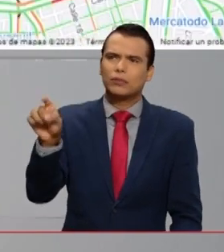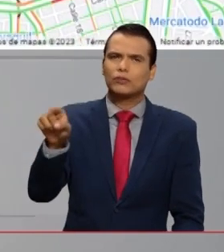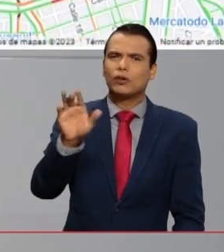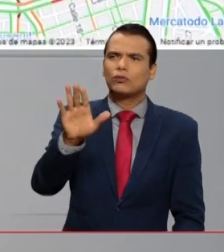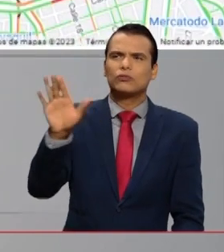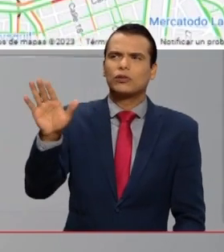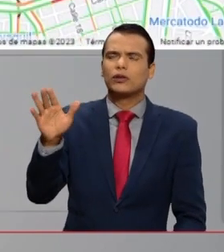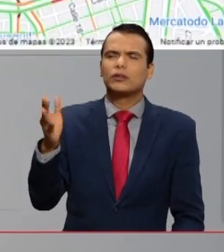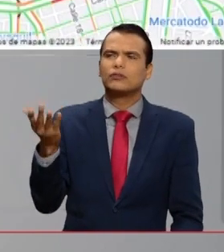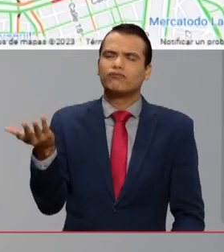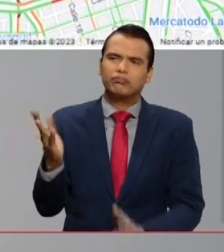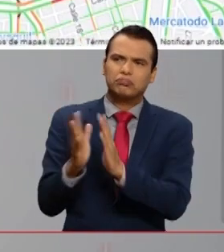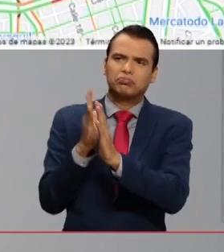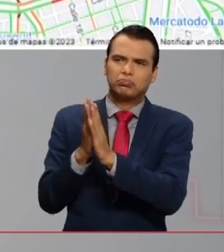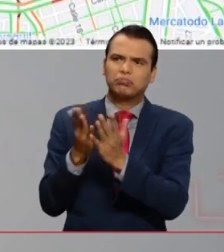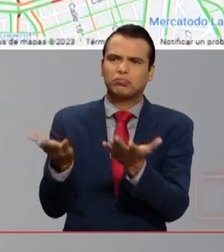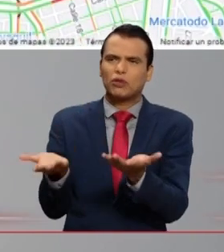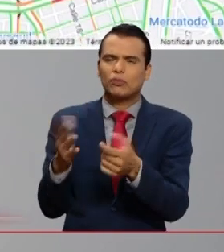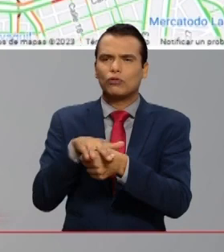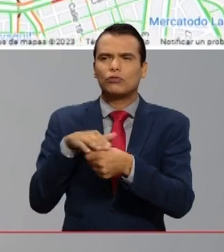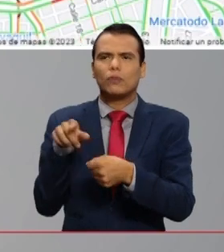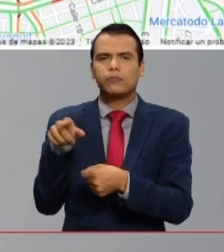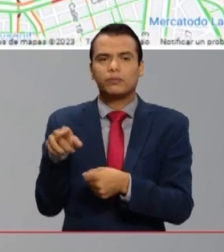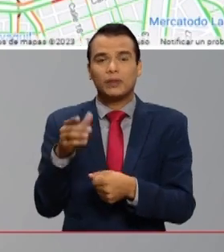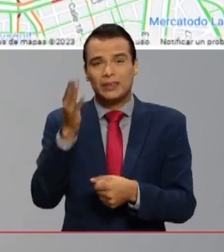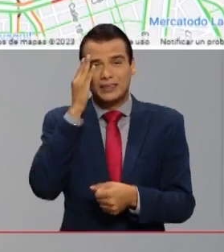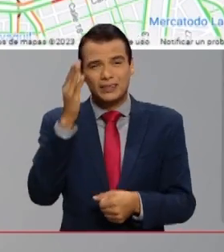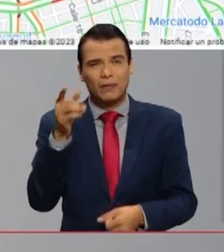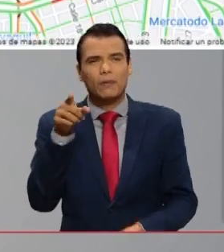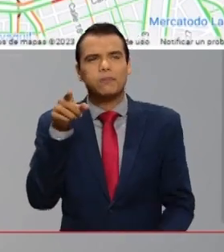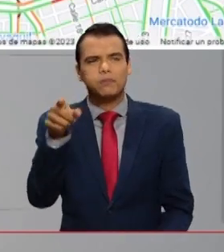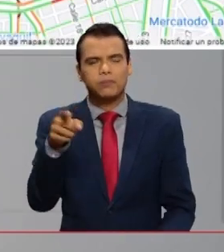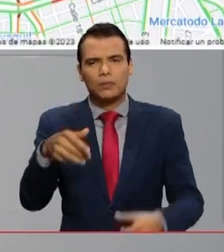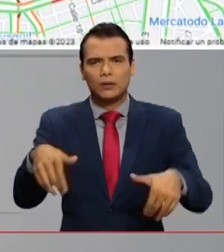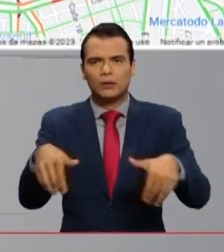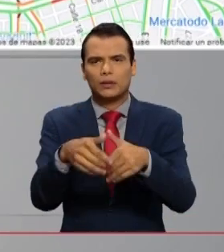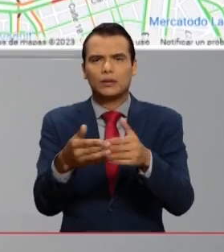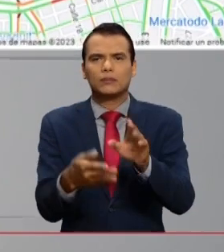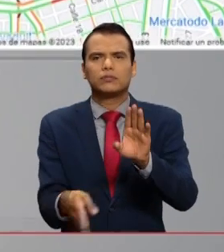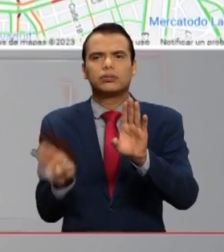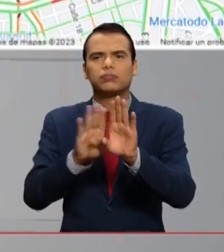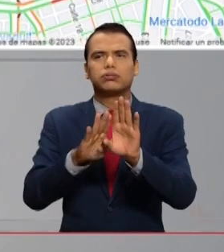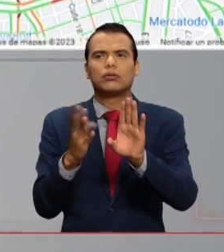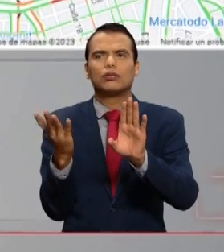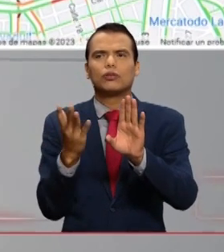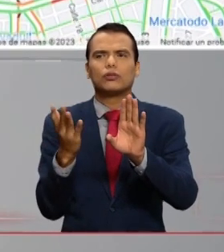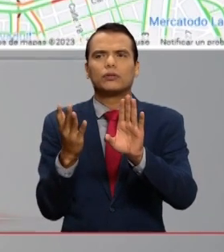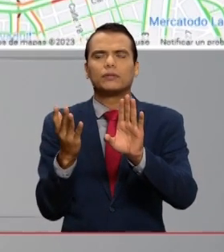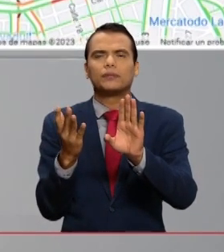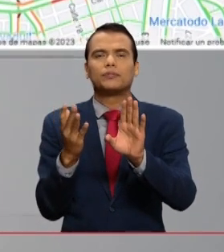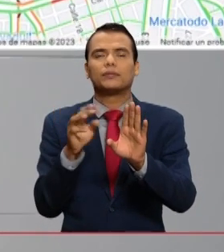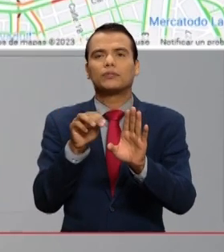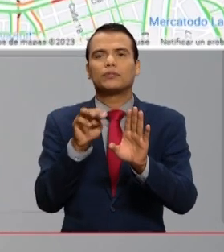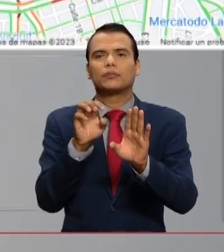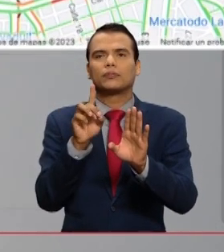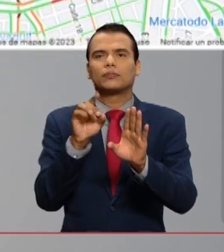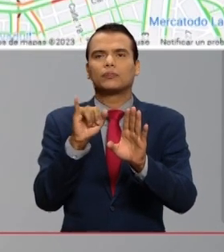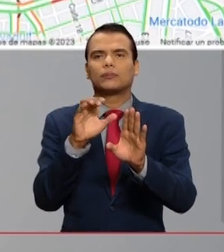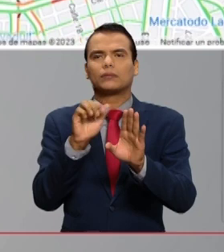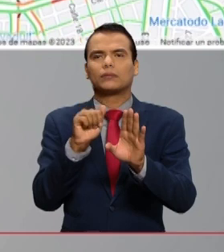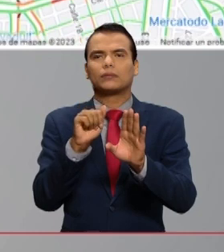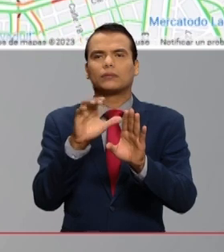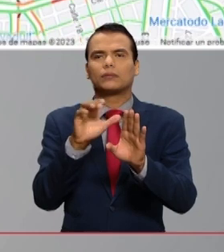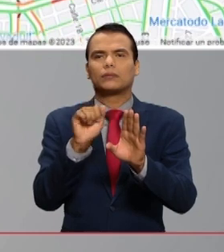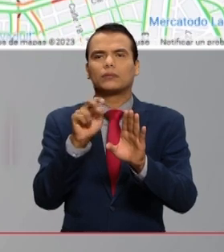vecino municipio de Buenaventura, tener en cuenta que hay un bloqueo total en el sector de Media Canoa. Es una manifestación por parte de